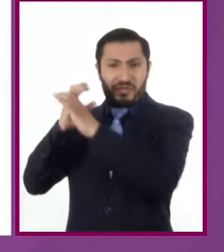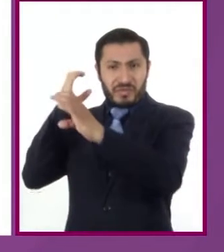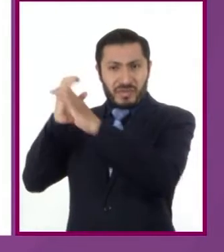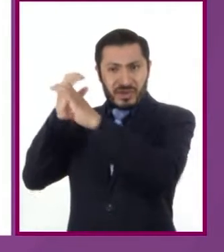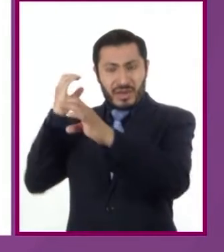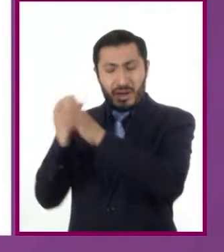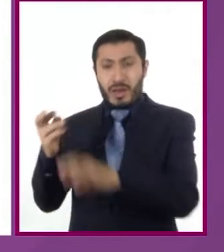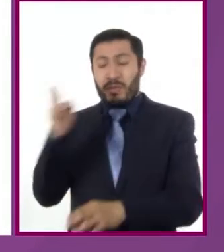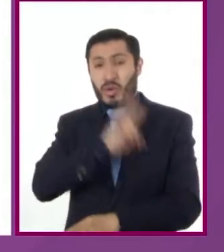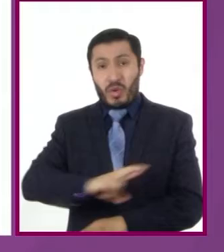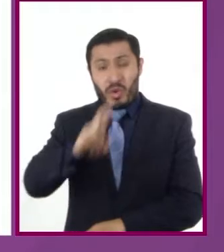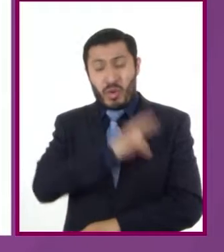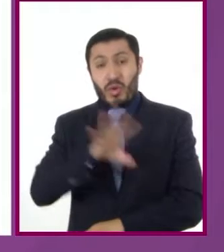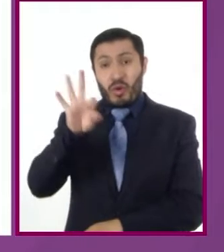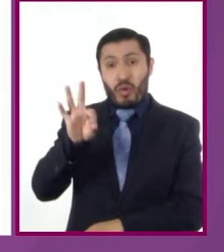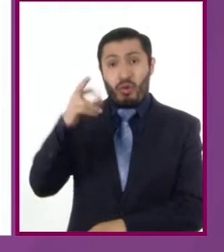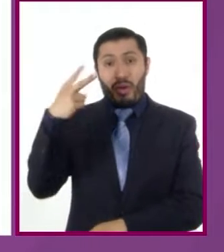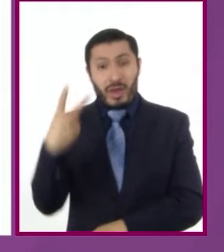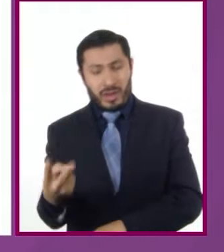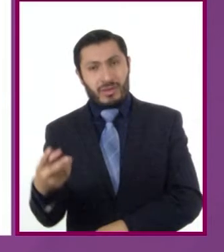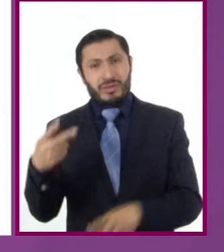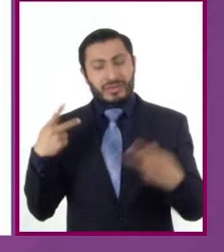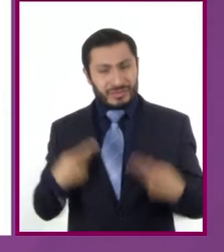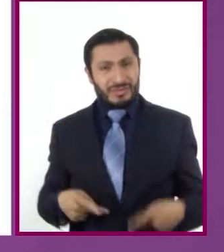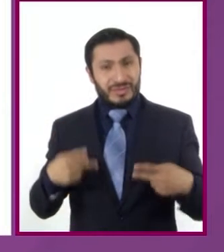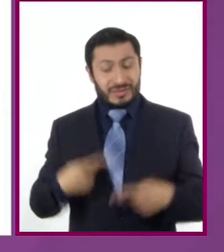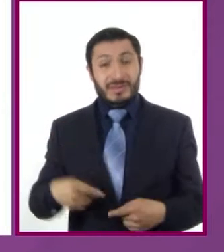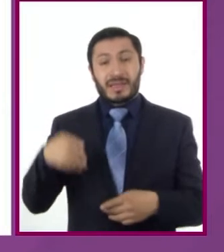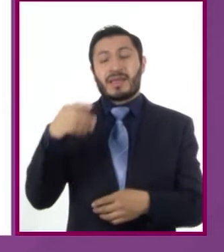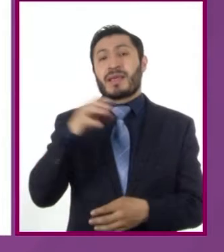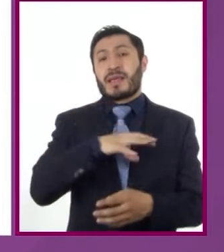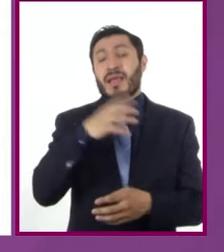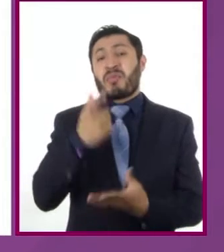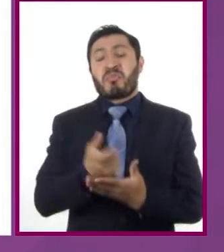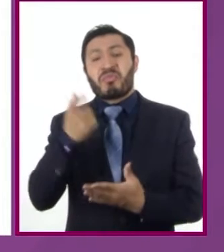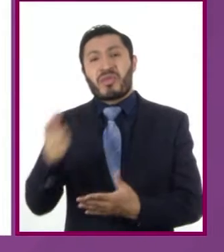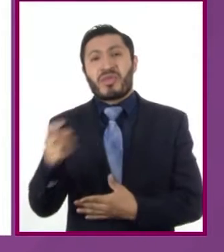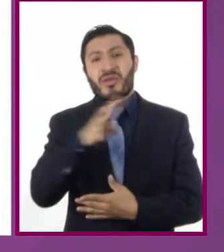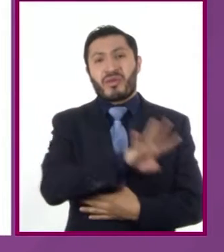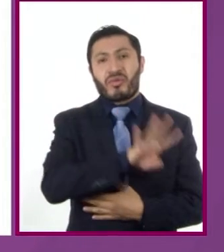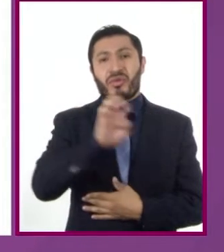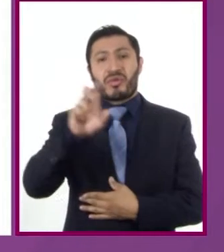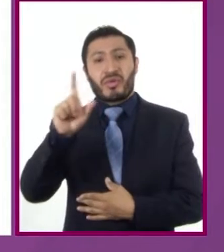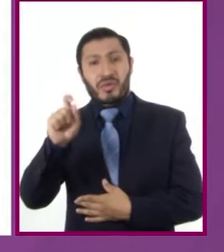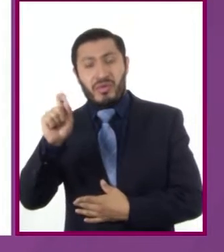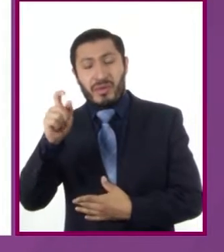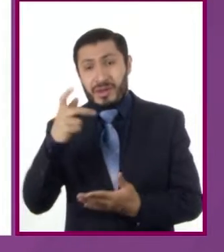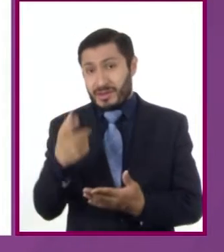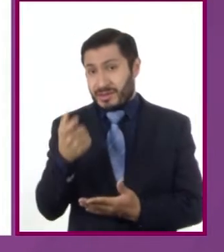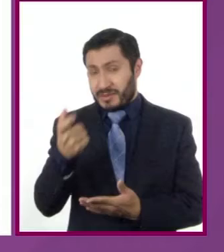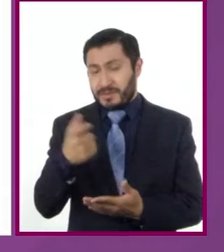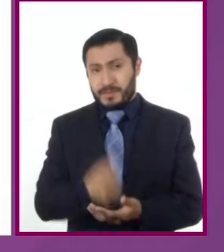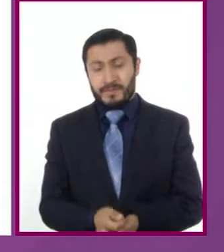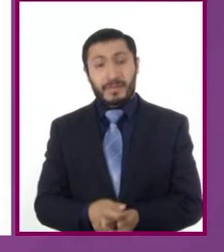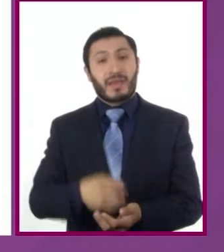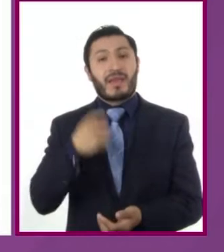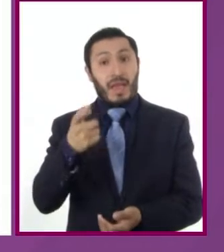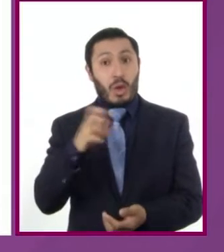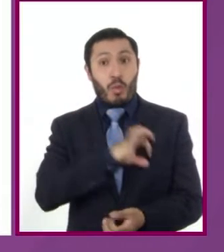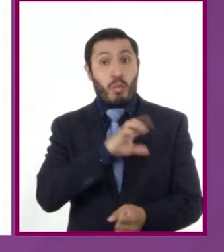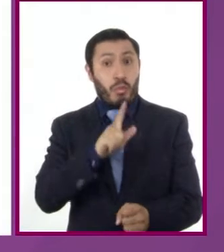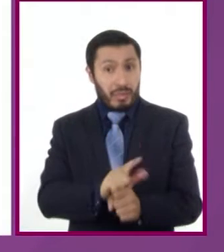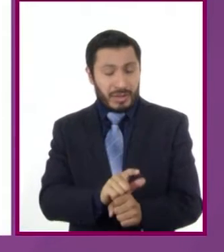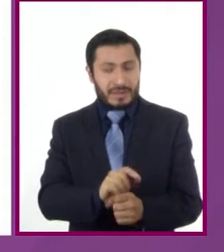lugares, cuyo costo total es de 420 pesos. Precio especial por ser del papá de uno de los